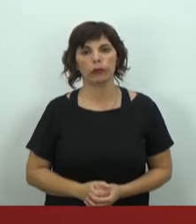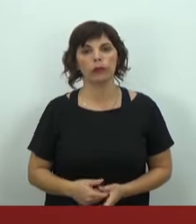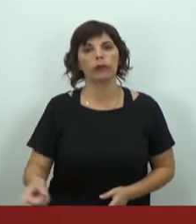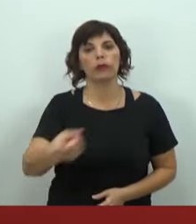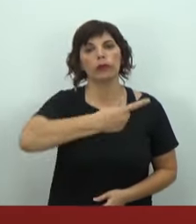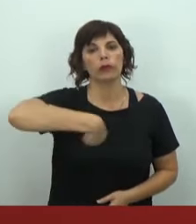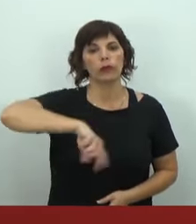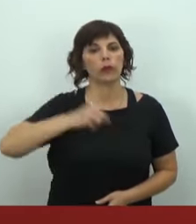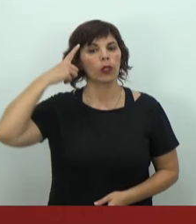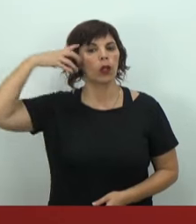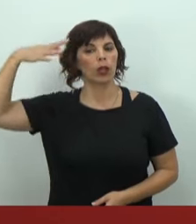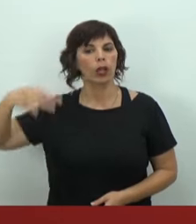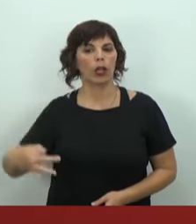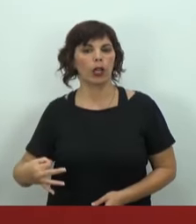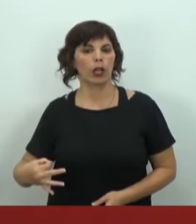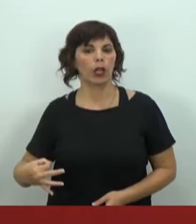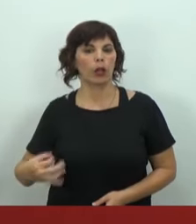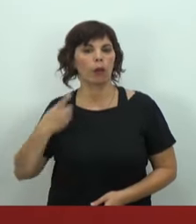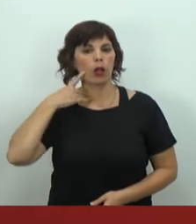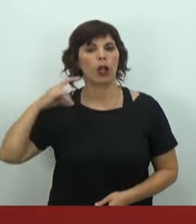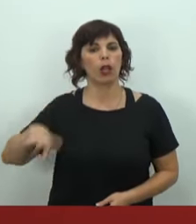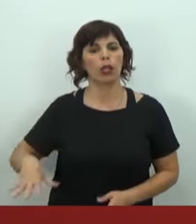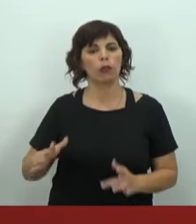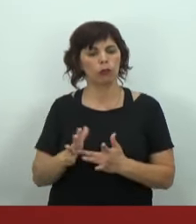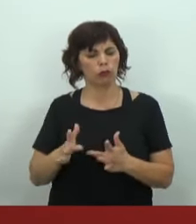Nosotros creemos en Jesucristo, en el Hijo de Dios.